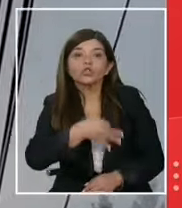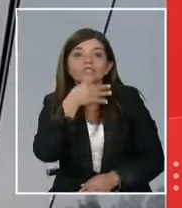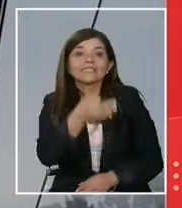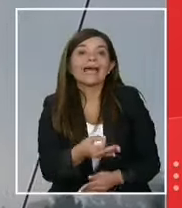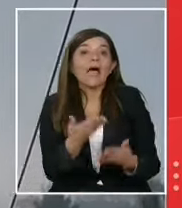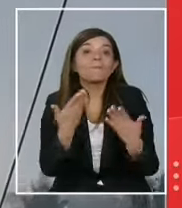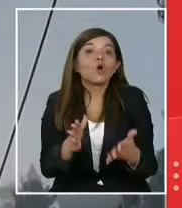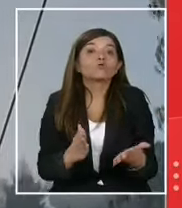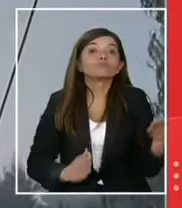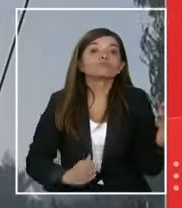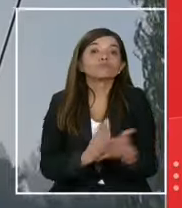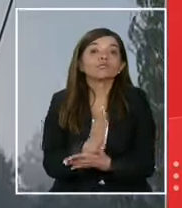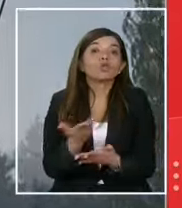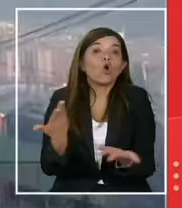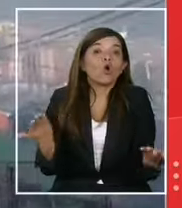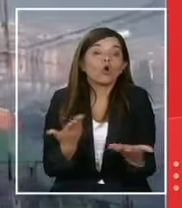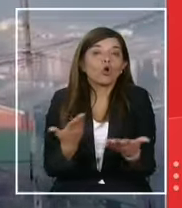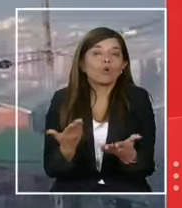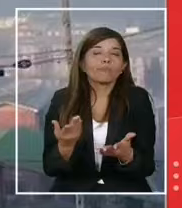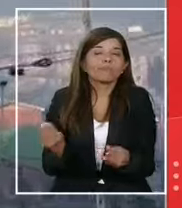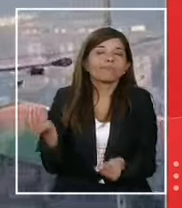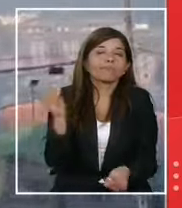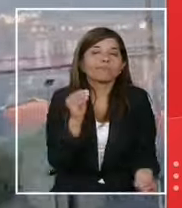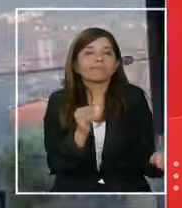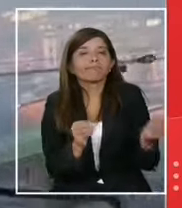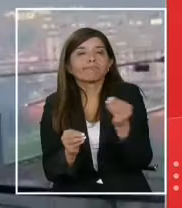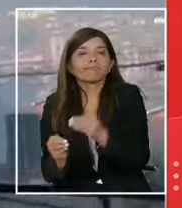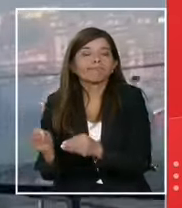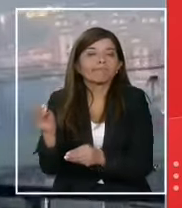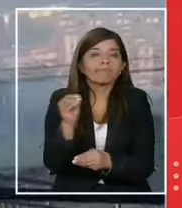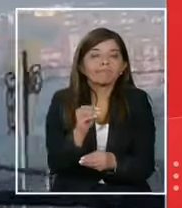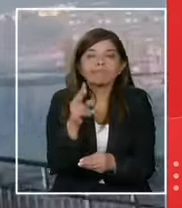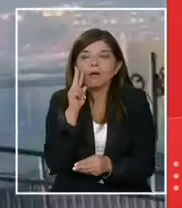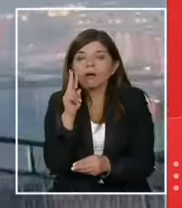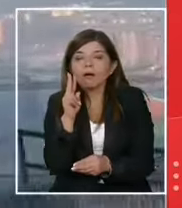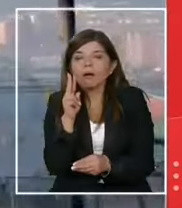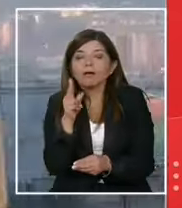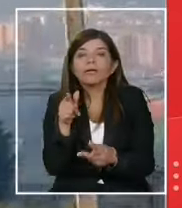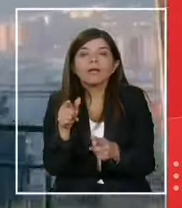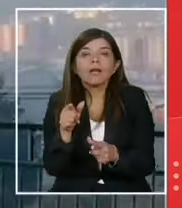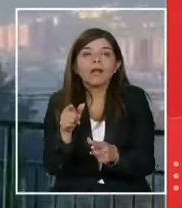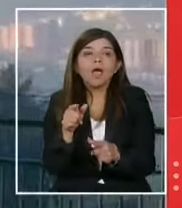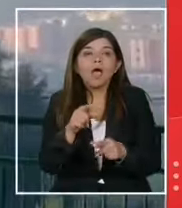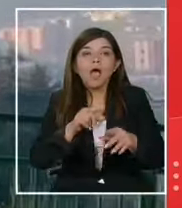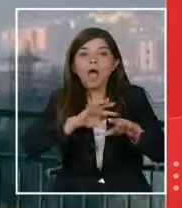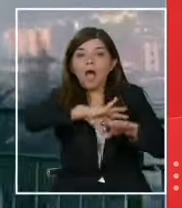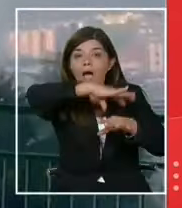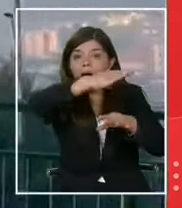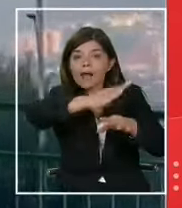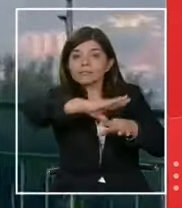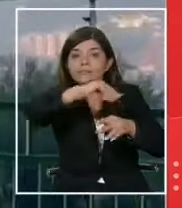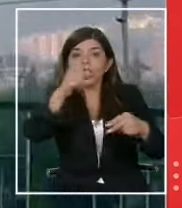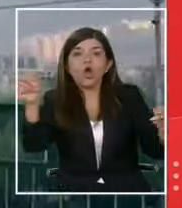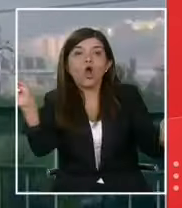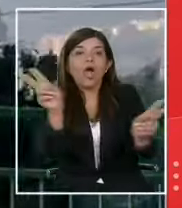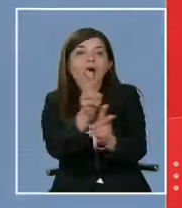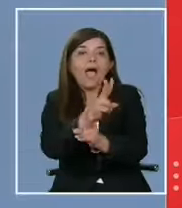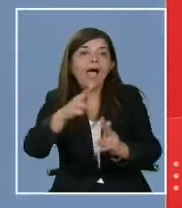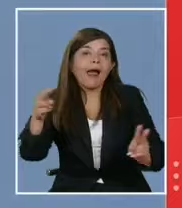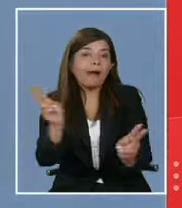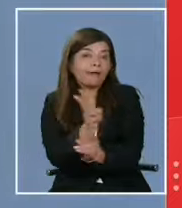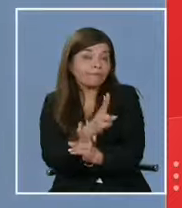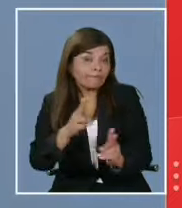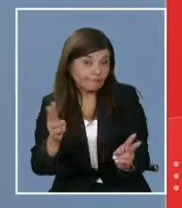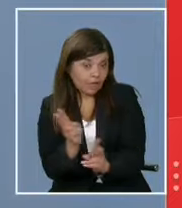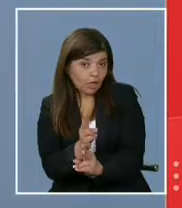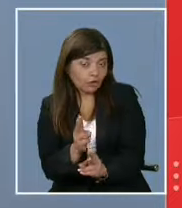habría sido generado por esta conjugación, esta ecuación en la que influye la pendiente del cerro, el viento que se registró durante la jornada